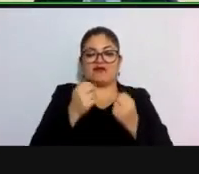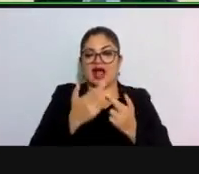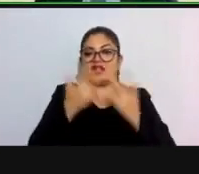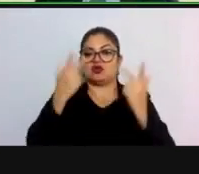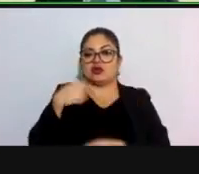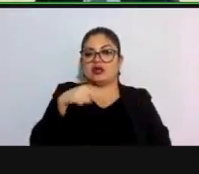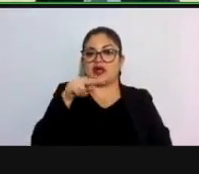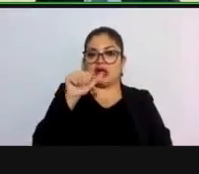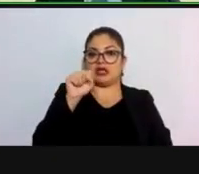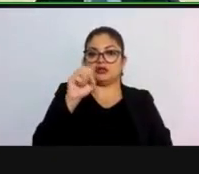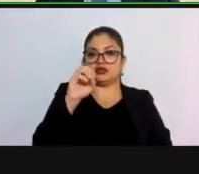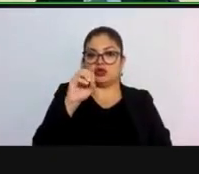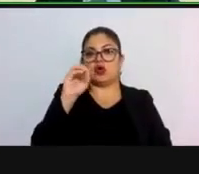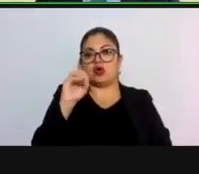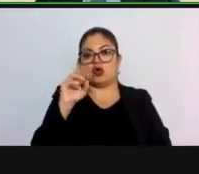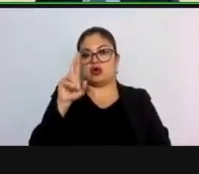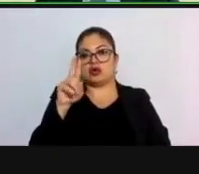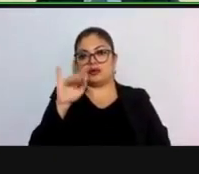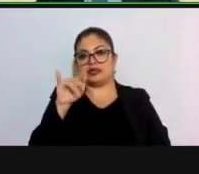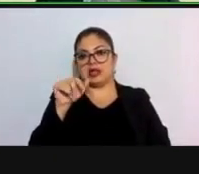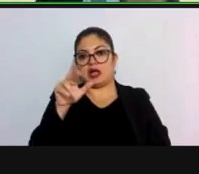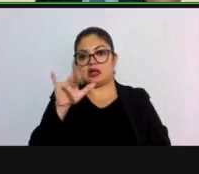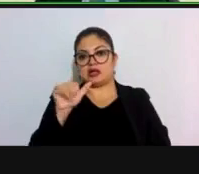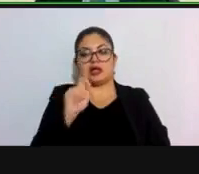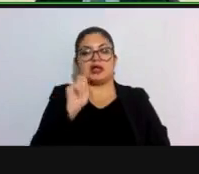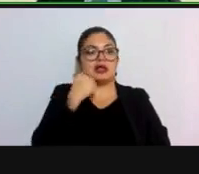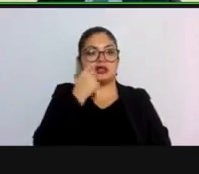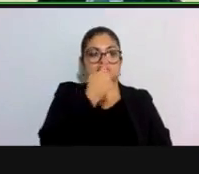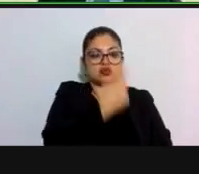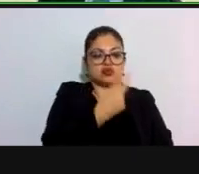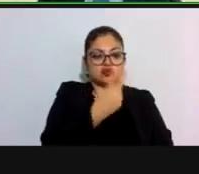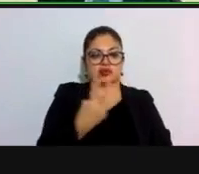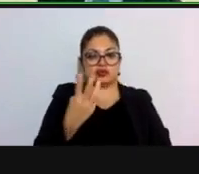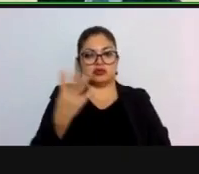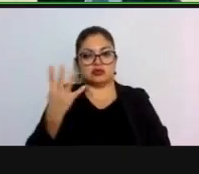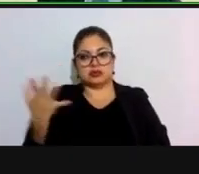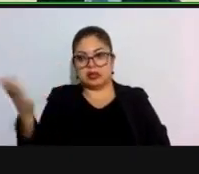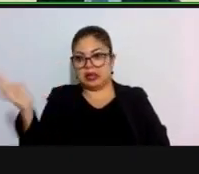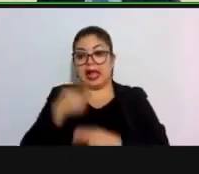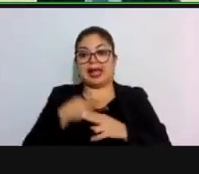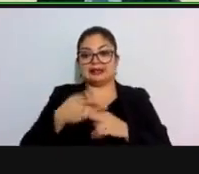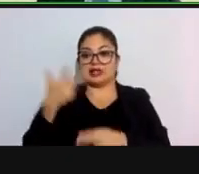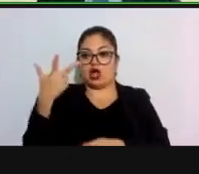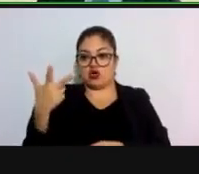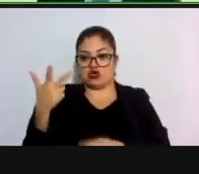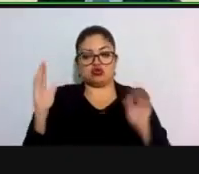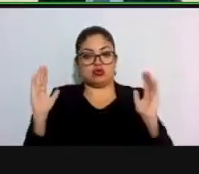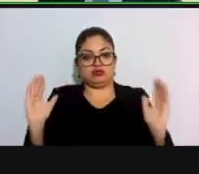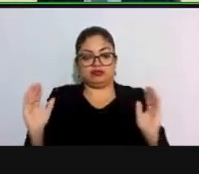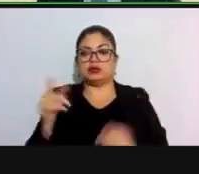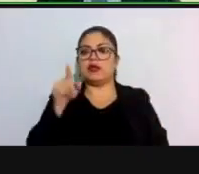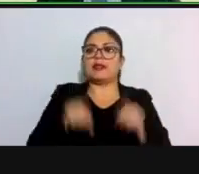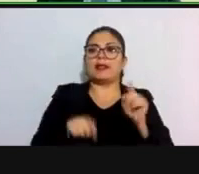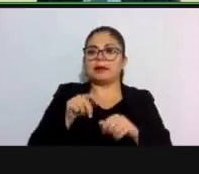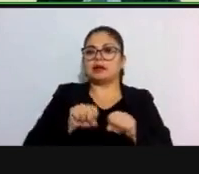diferentes grados, 1, 2, 3, 4, hasta el 8, que se fueron, dependiendo de dónde estaba la fractura, cuántos fragmentos tenían, si